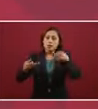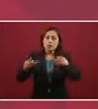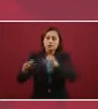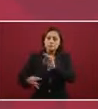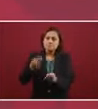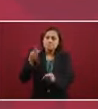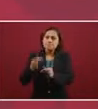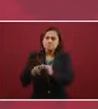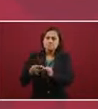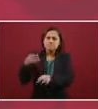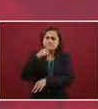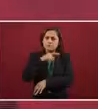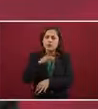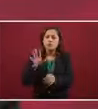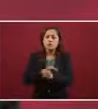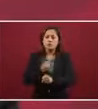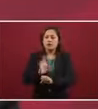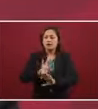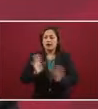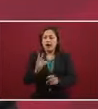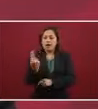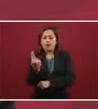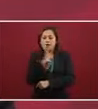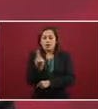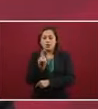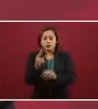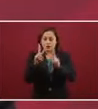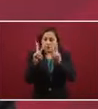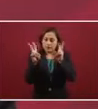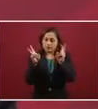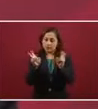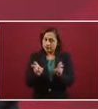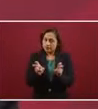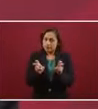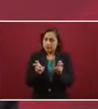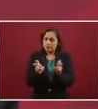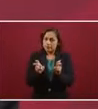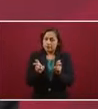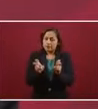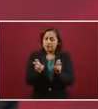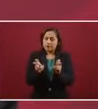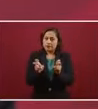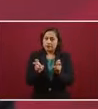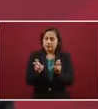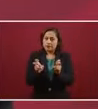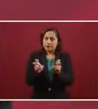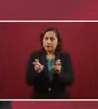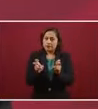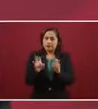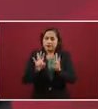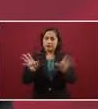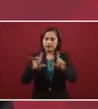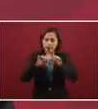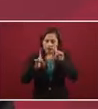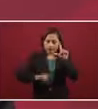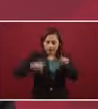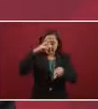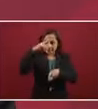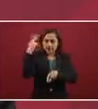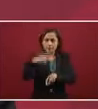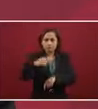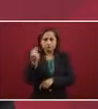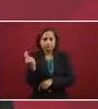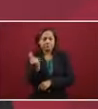porque se requiere, es un asunto de interés nacional.